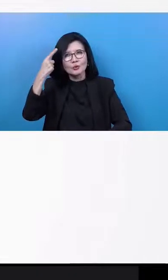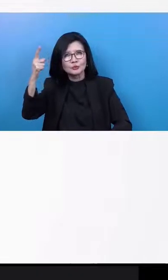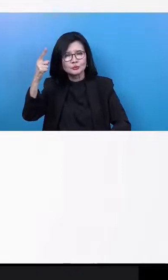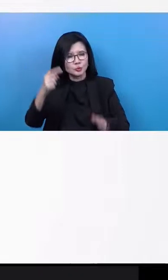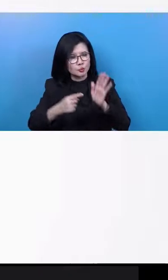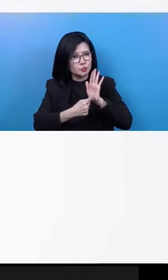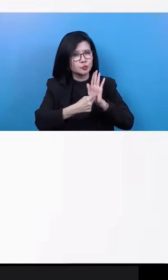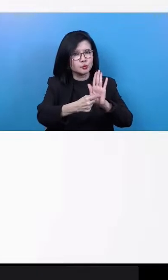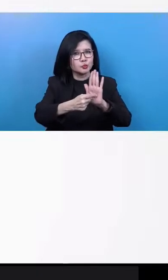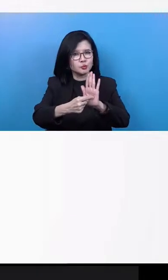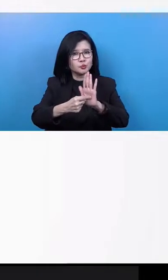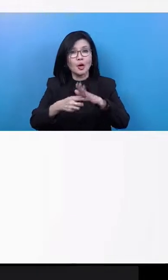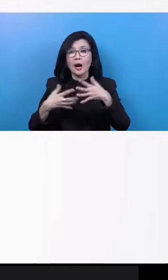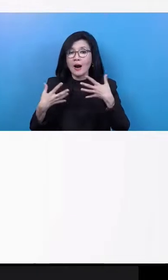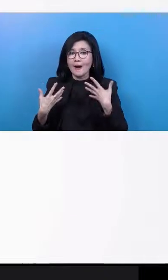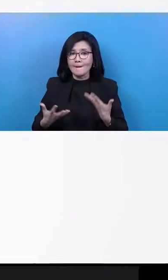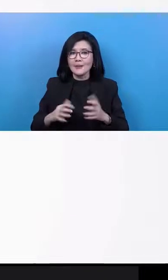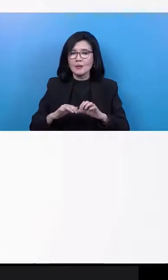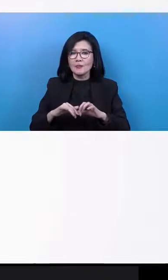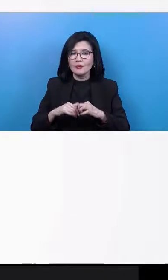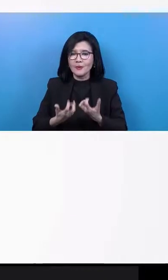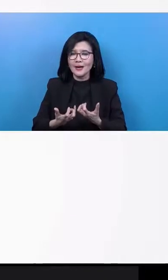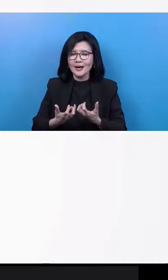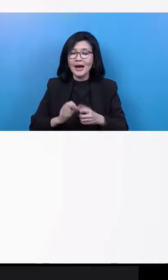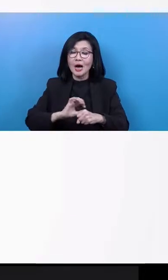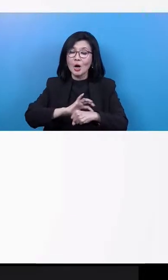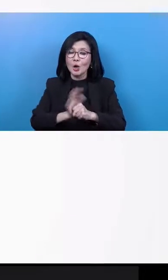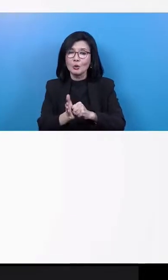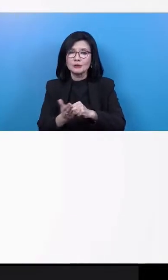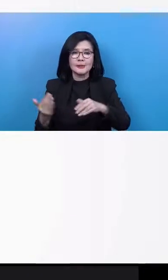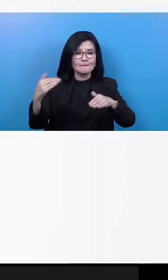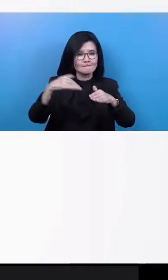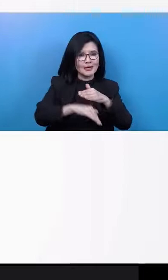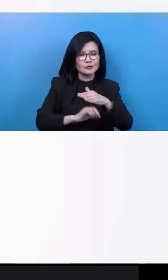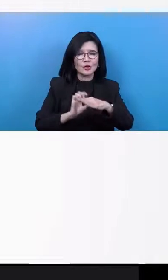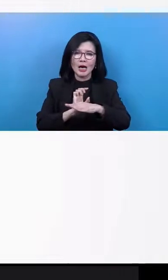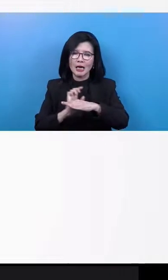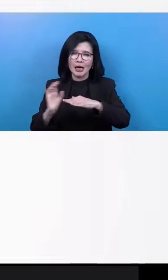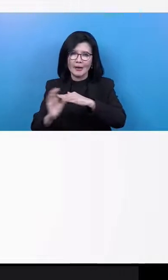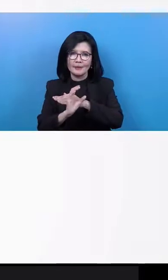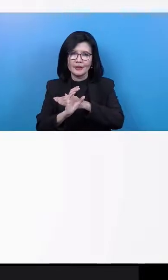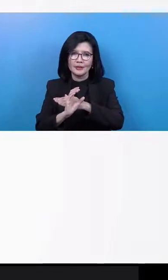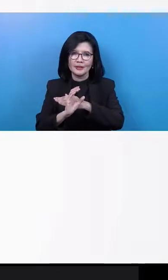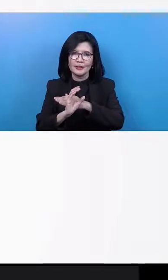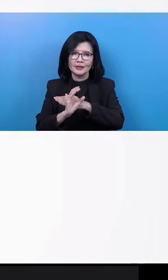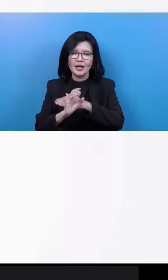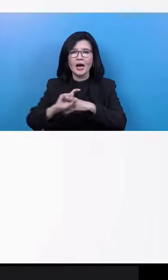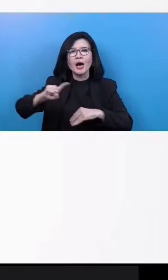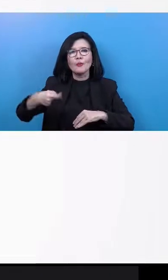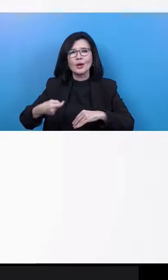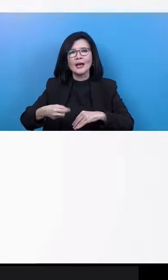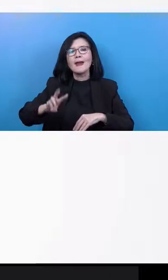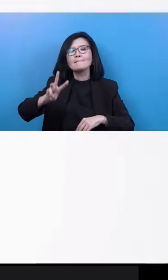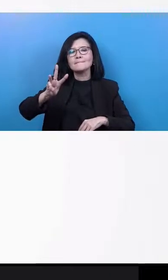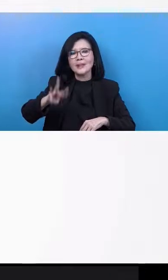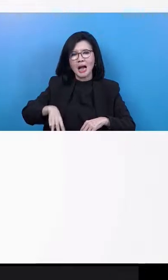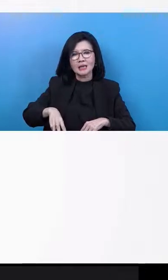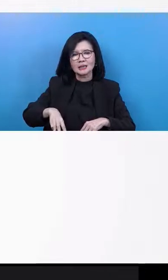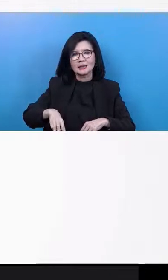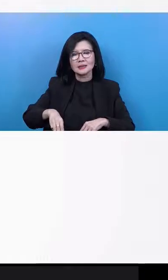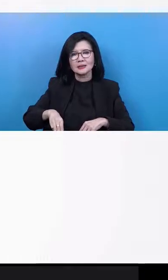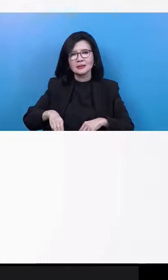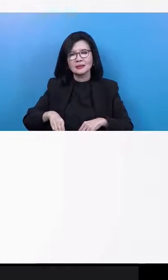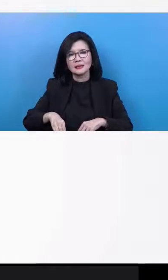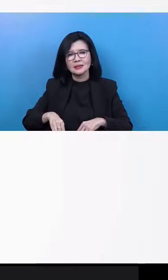del 2020, nuestra región ha sido seriamente afectada bajo un escenario complejo, no únicamente afectado por